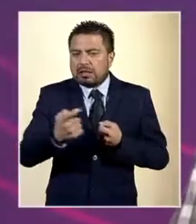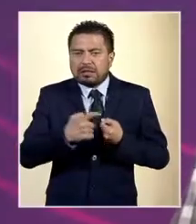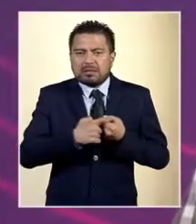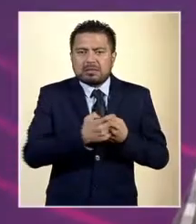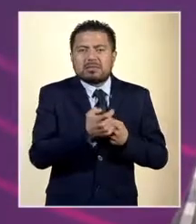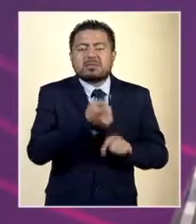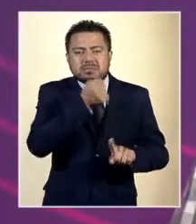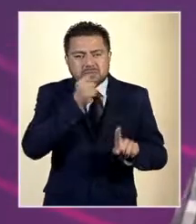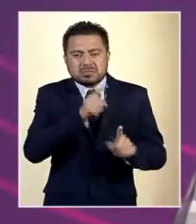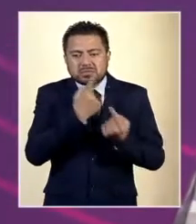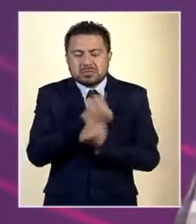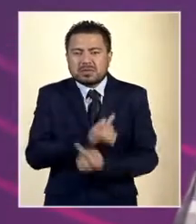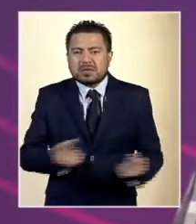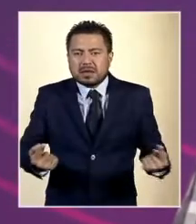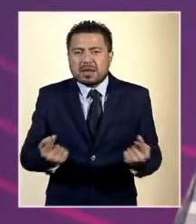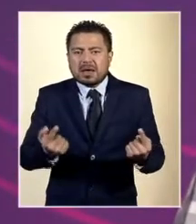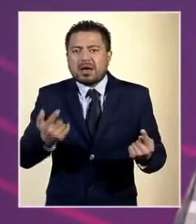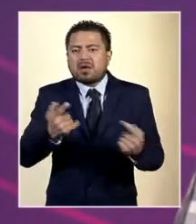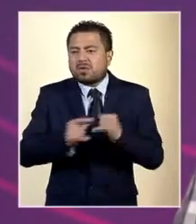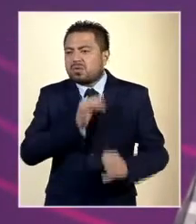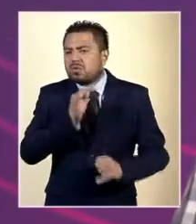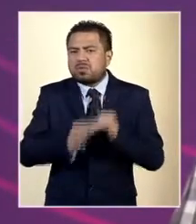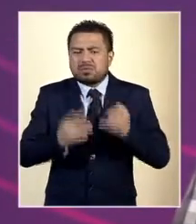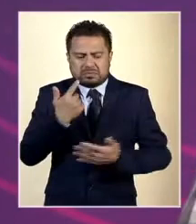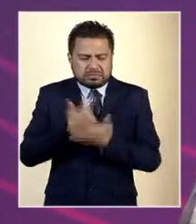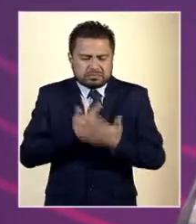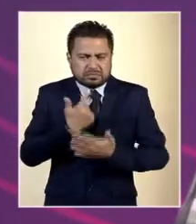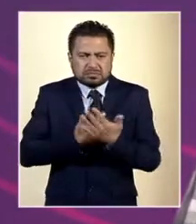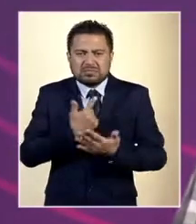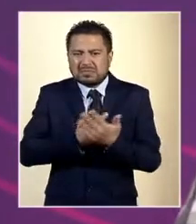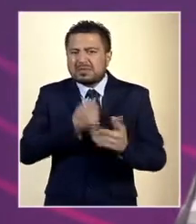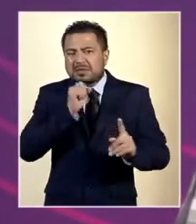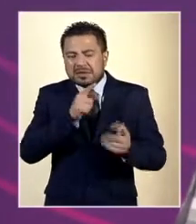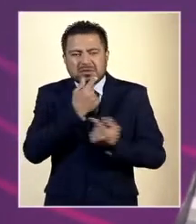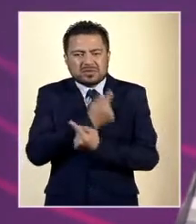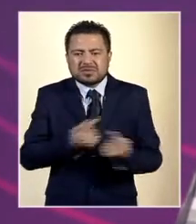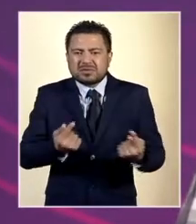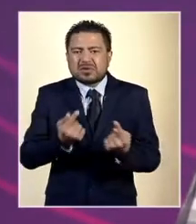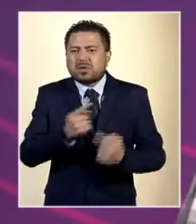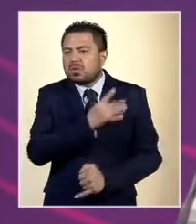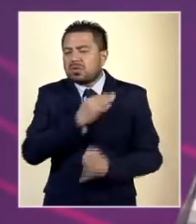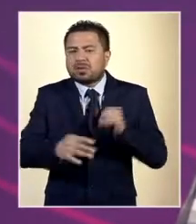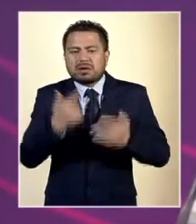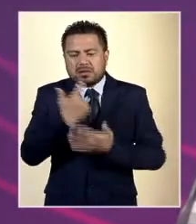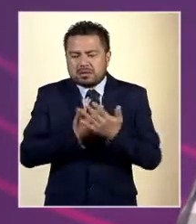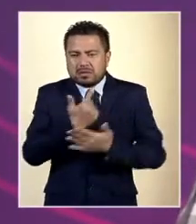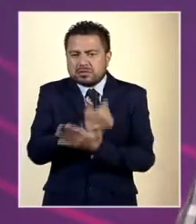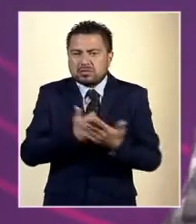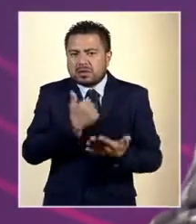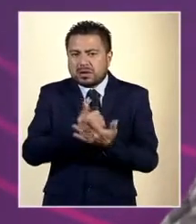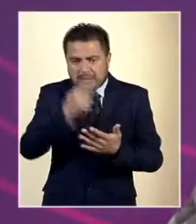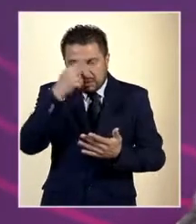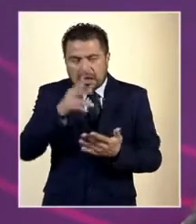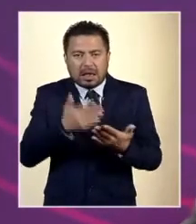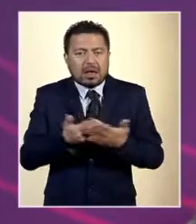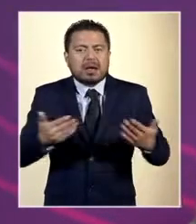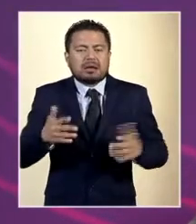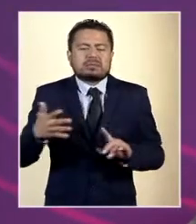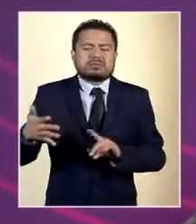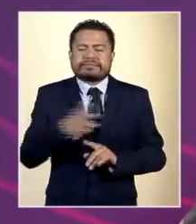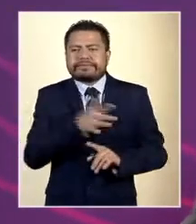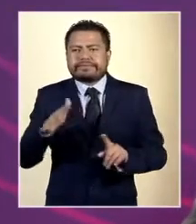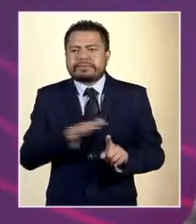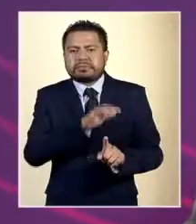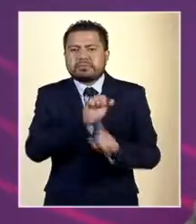Y también hay niños, en el último conteo, y niñas por supuesto. En el último conteo de la Ciudad de México hablaba más o